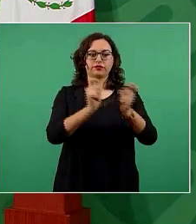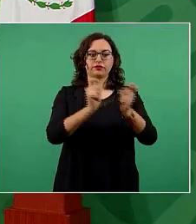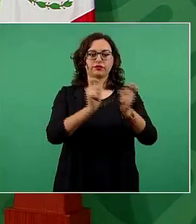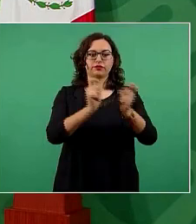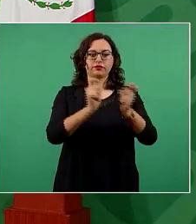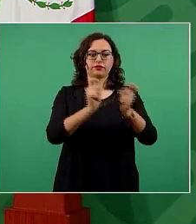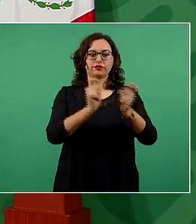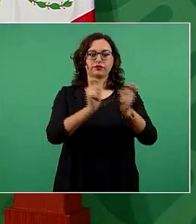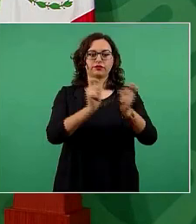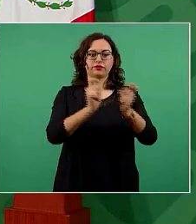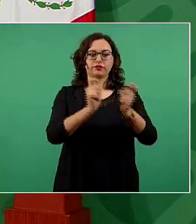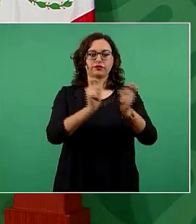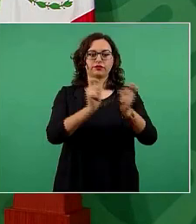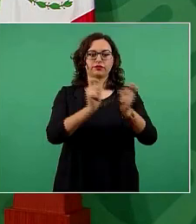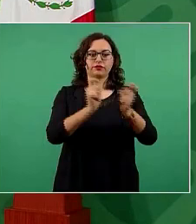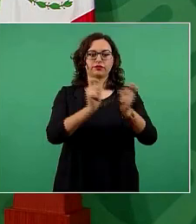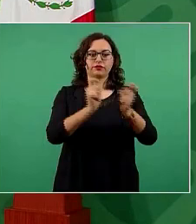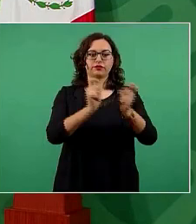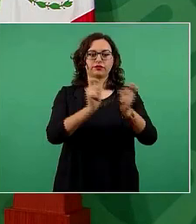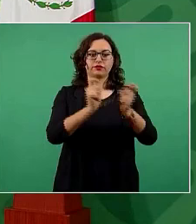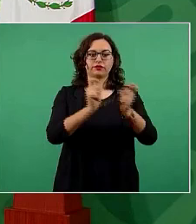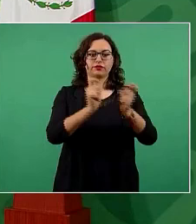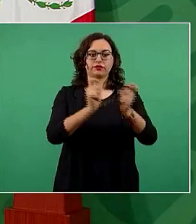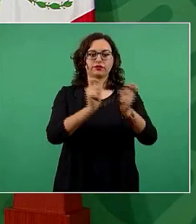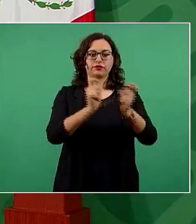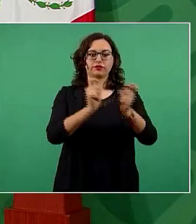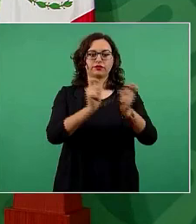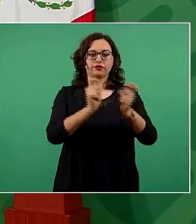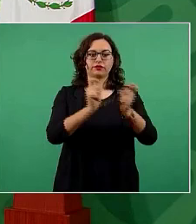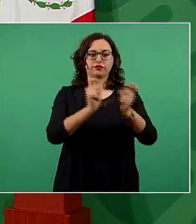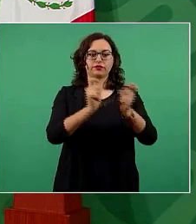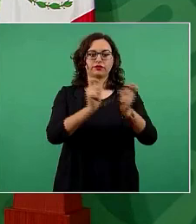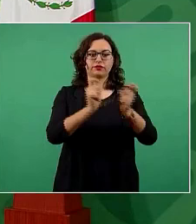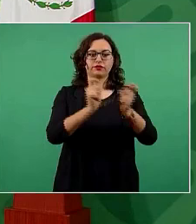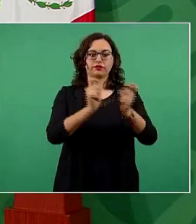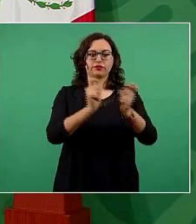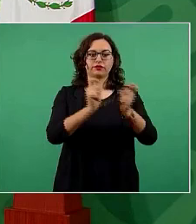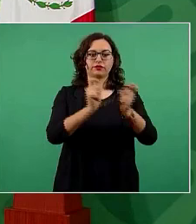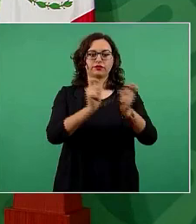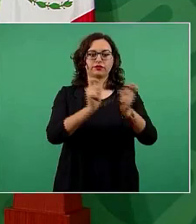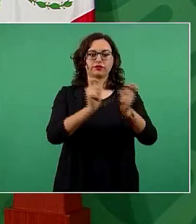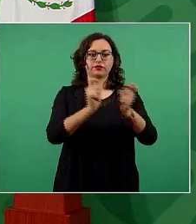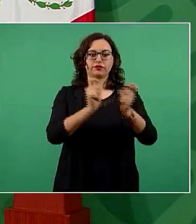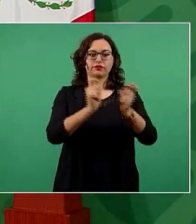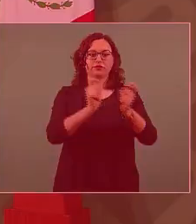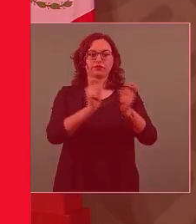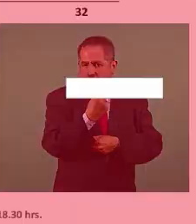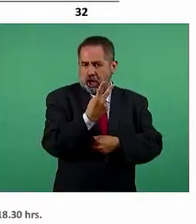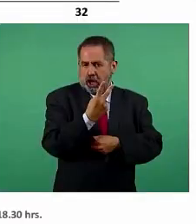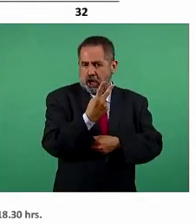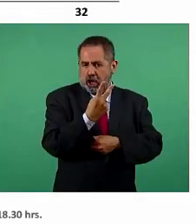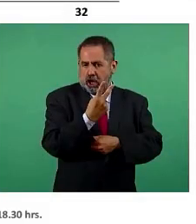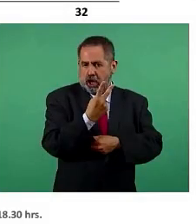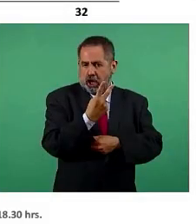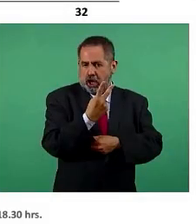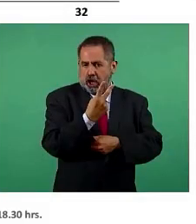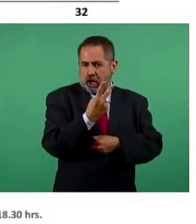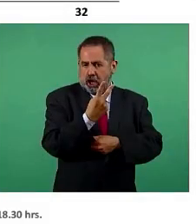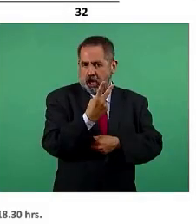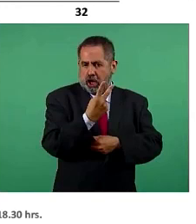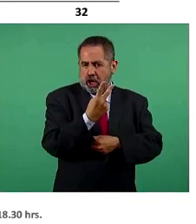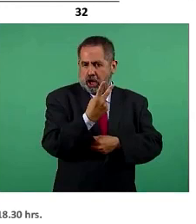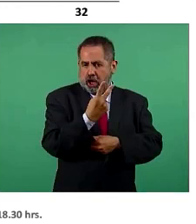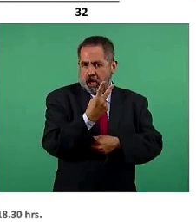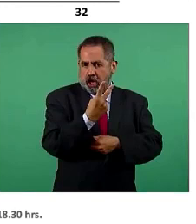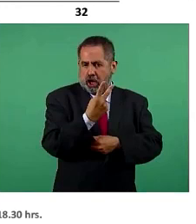ausentarse. Por lo cual, repito, eso de que le ganaron a AMLO porque ya no tiene mayoría calificada es una